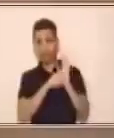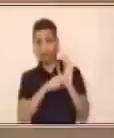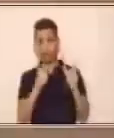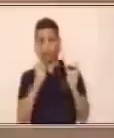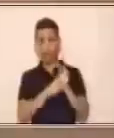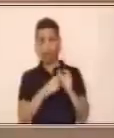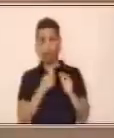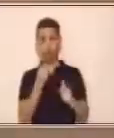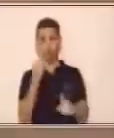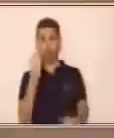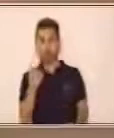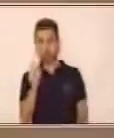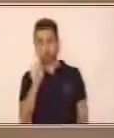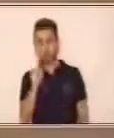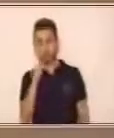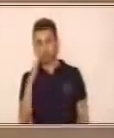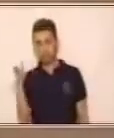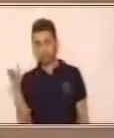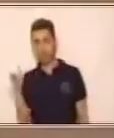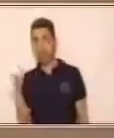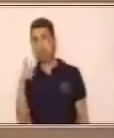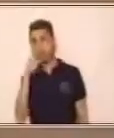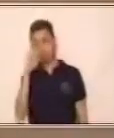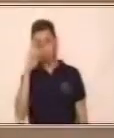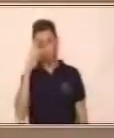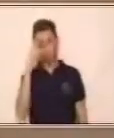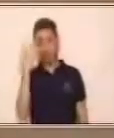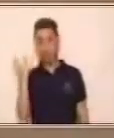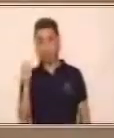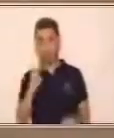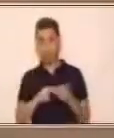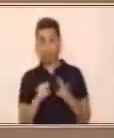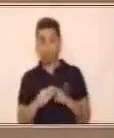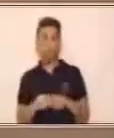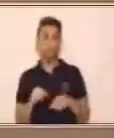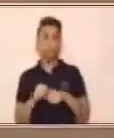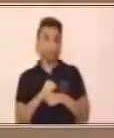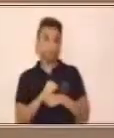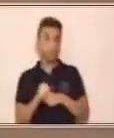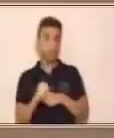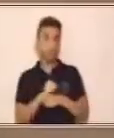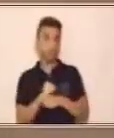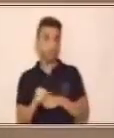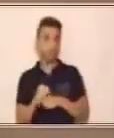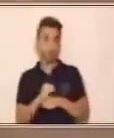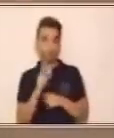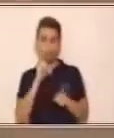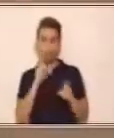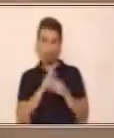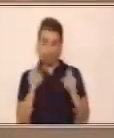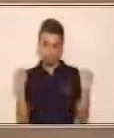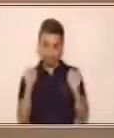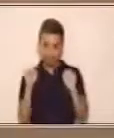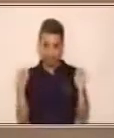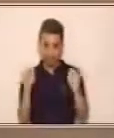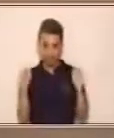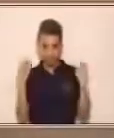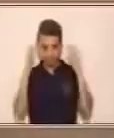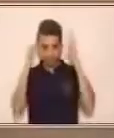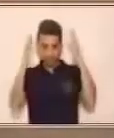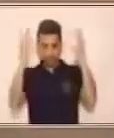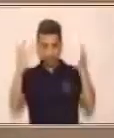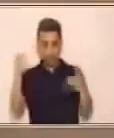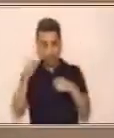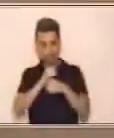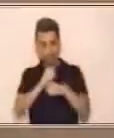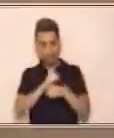números decimales? Si así lo hacemos, recuerda, la matemática es un poco de práctica, es un poco de ejercitar para poder hacerlo